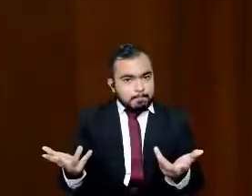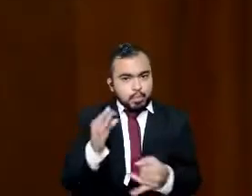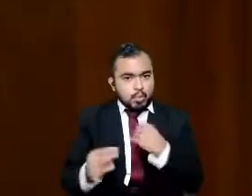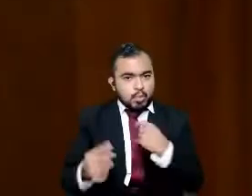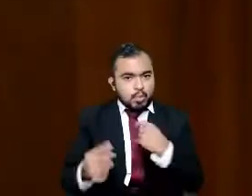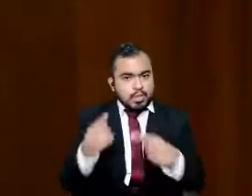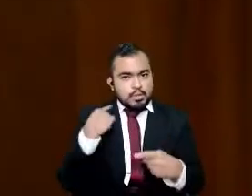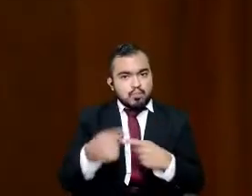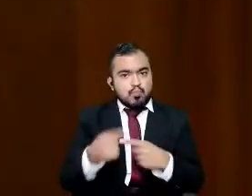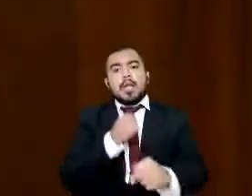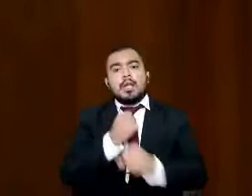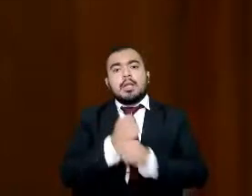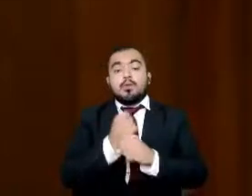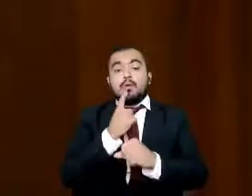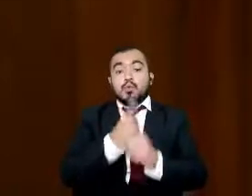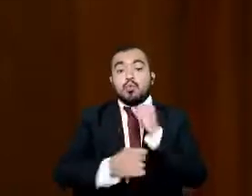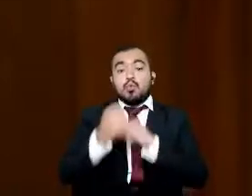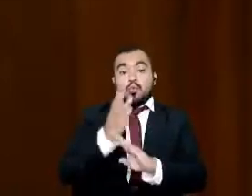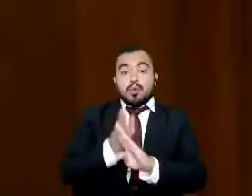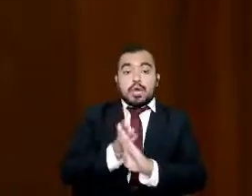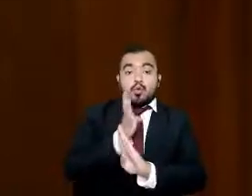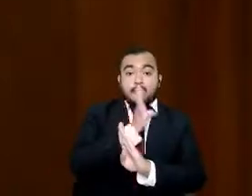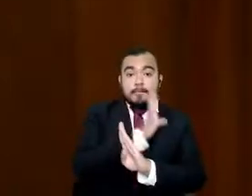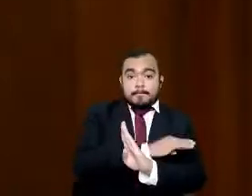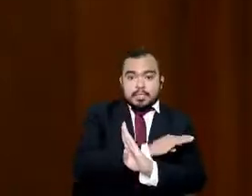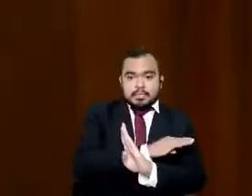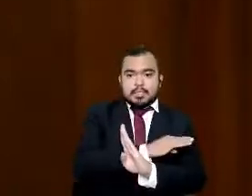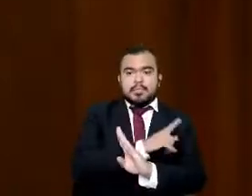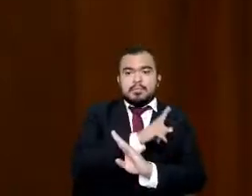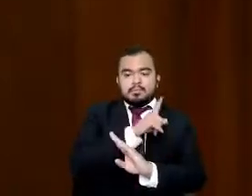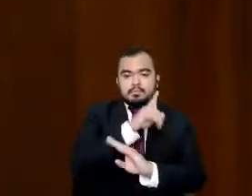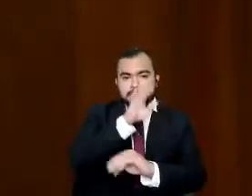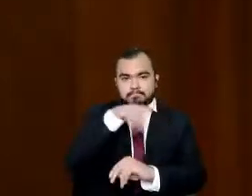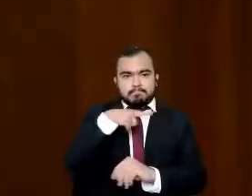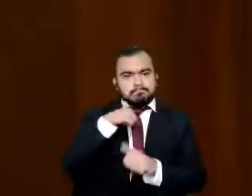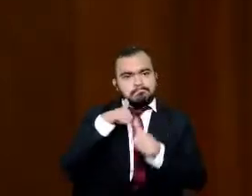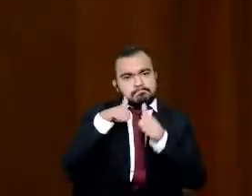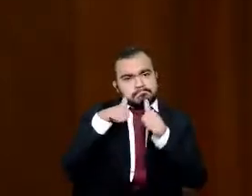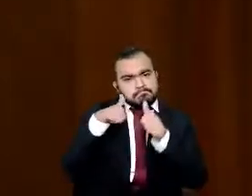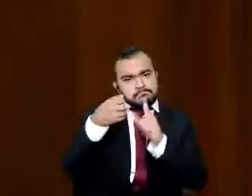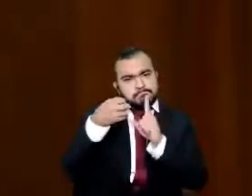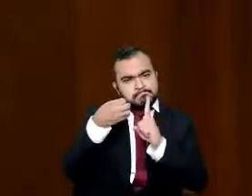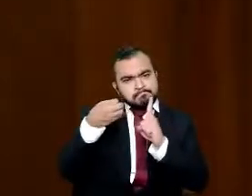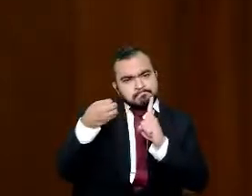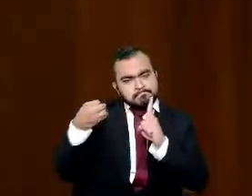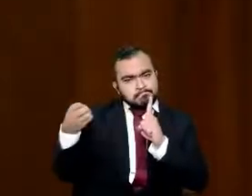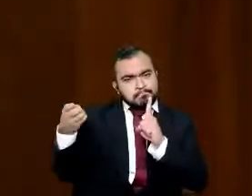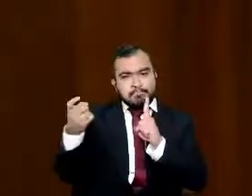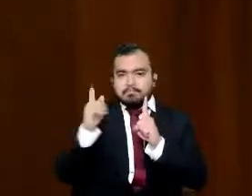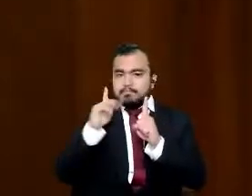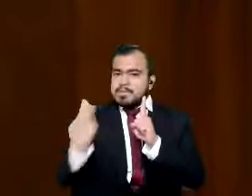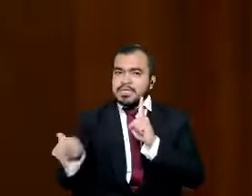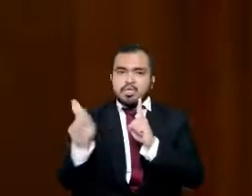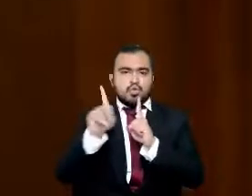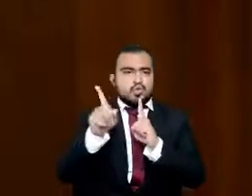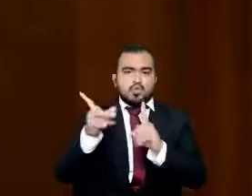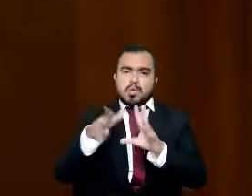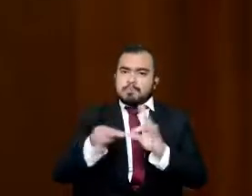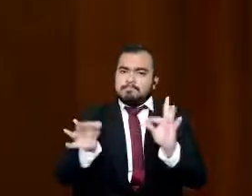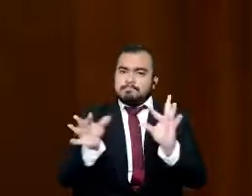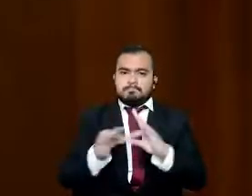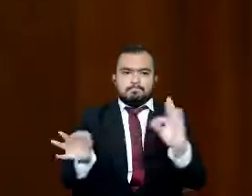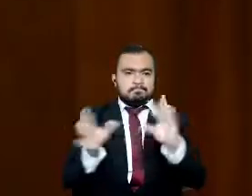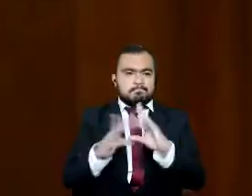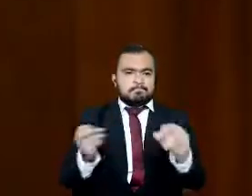pasado, créame que lo escuché con mucha atención, en un ejercicio similar a este, y recuerdo que